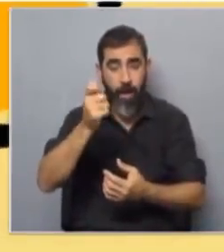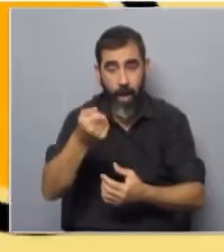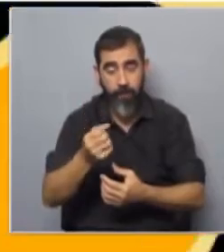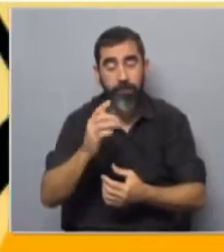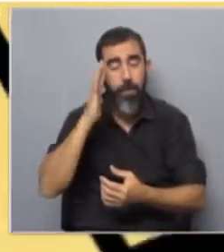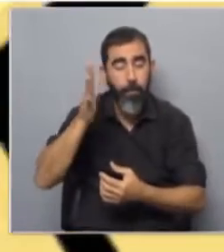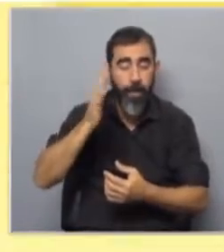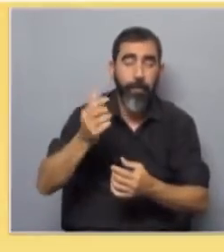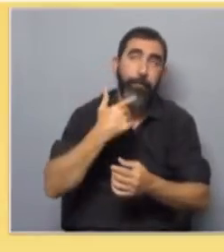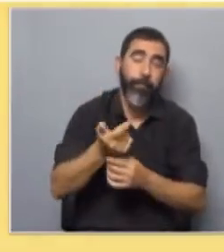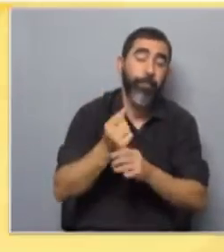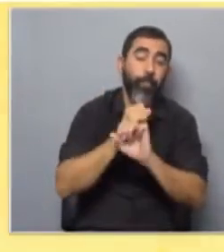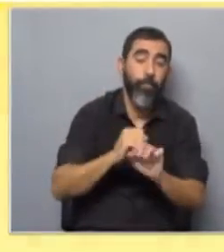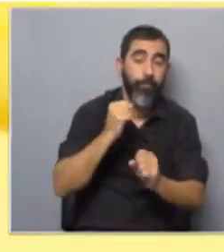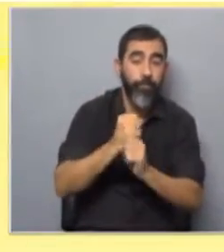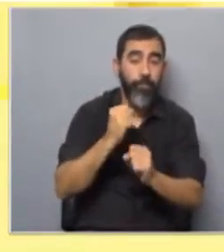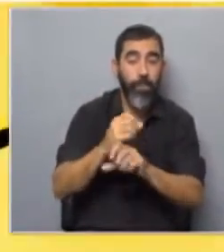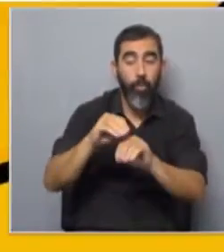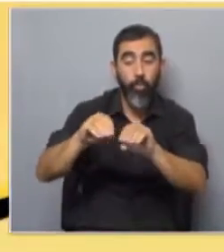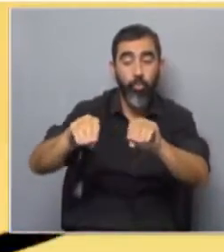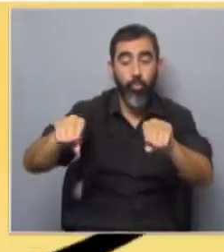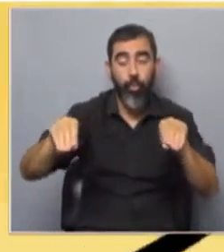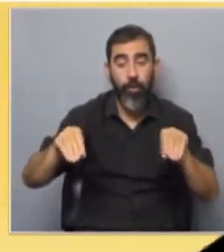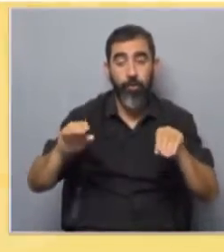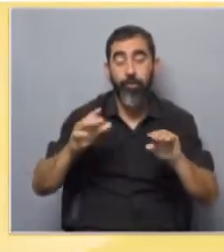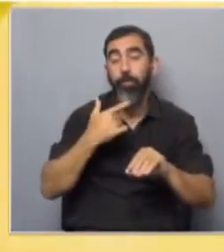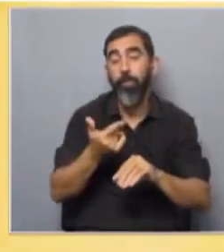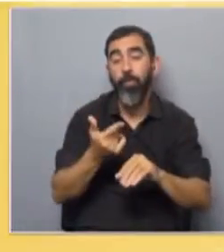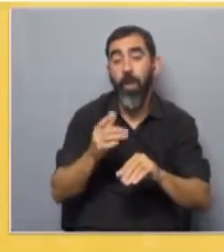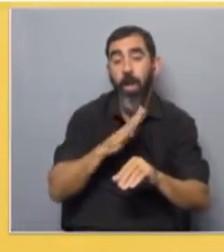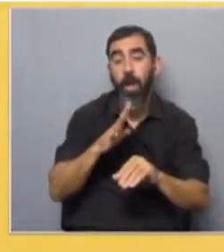lugar de eso pudiéramos trabajar el suelo de una manera tal que